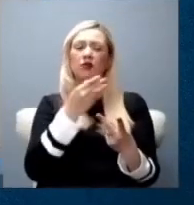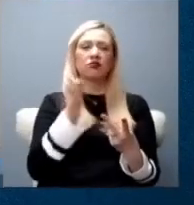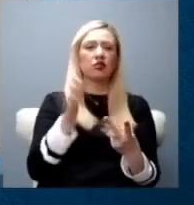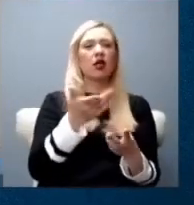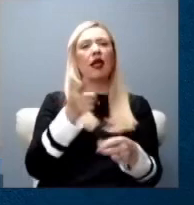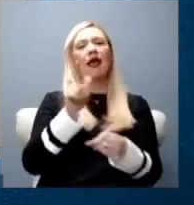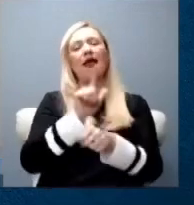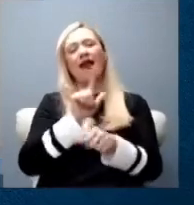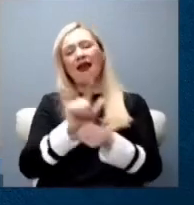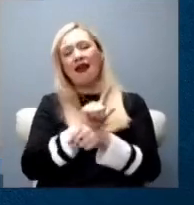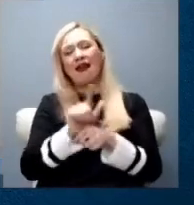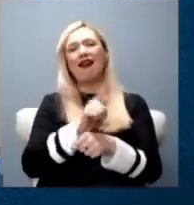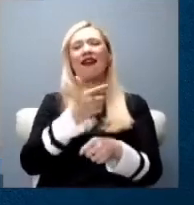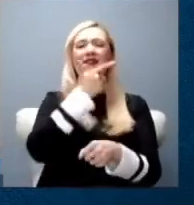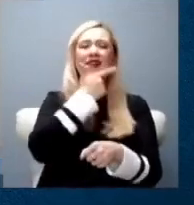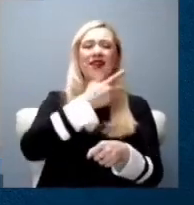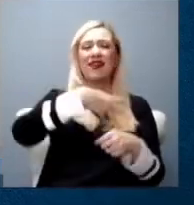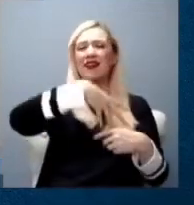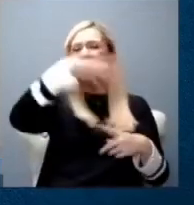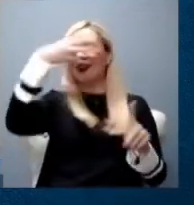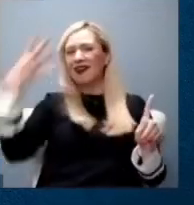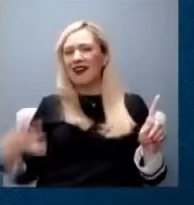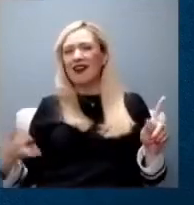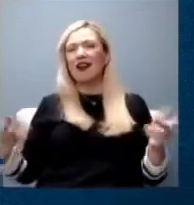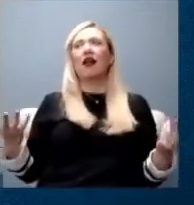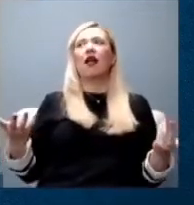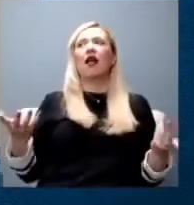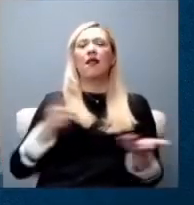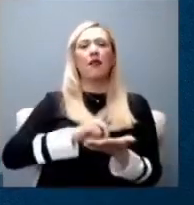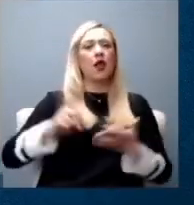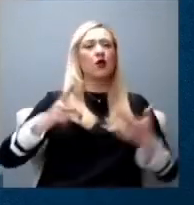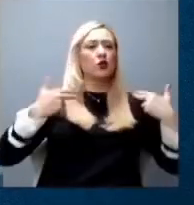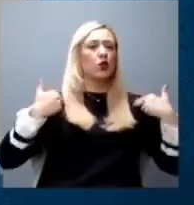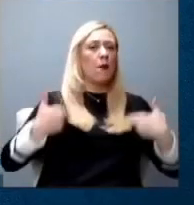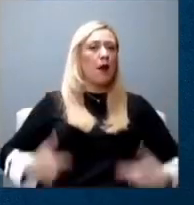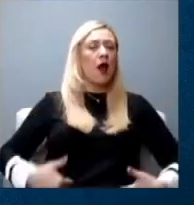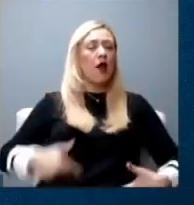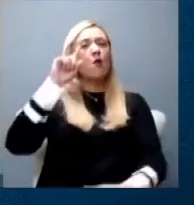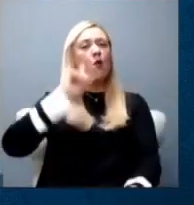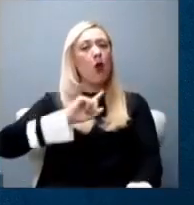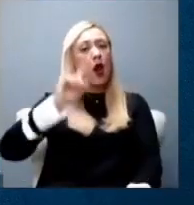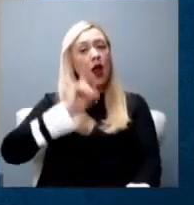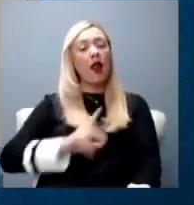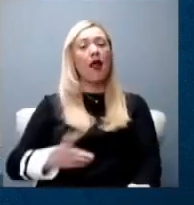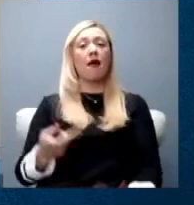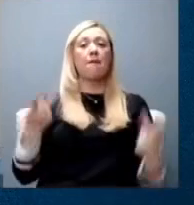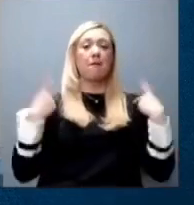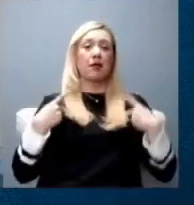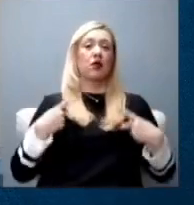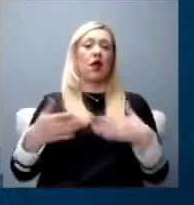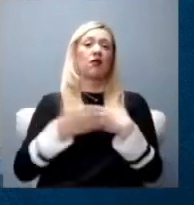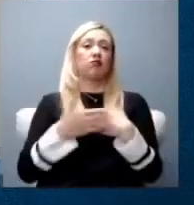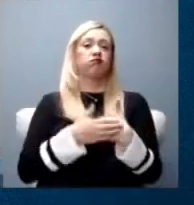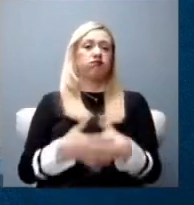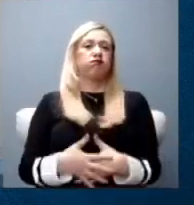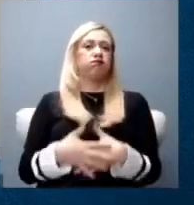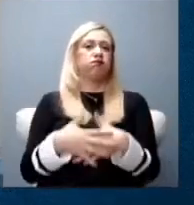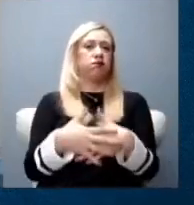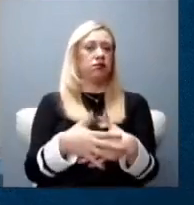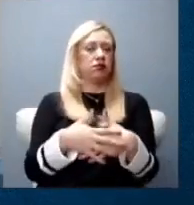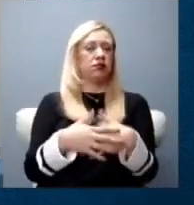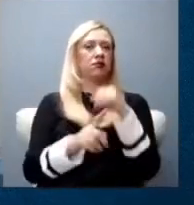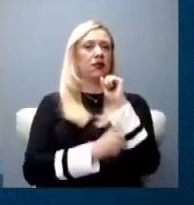con relación a las cuestiones más asociadas a derechos humanos de las mujeres, de personas gestantes. Me parece que ahí hay un tercer